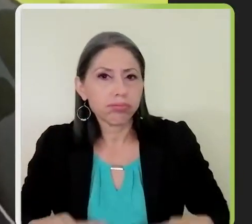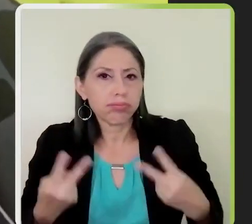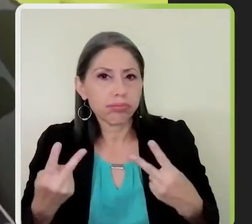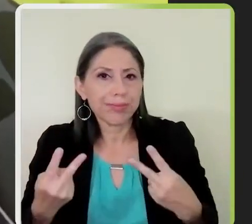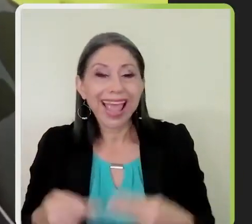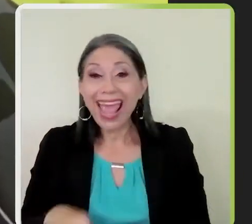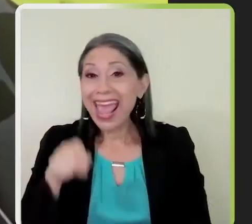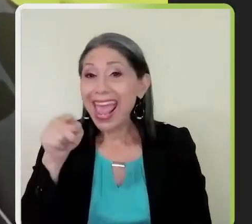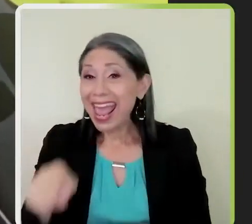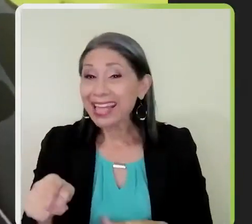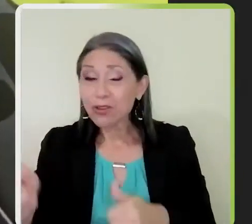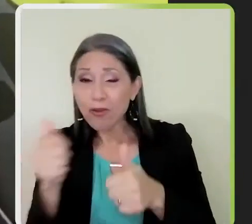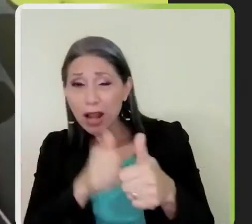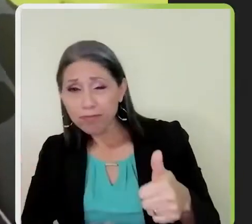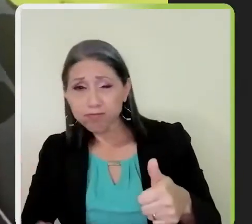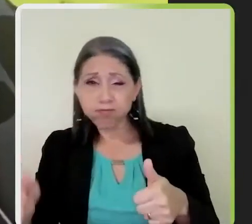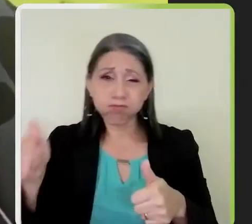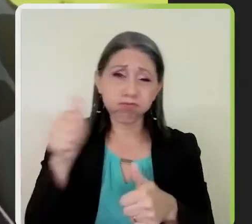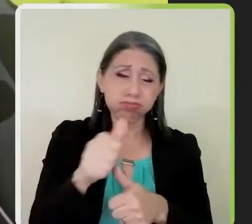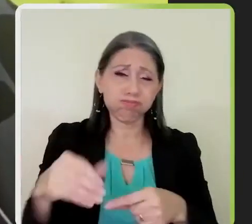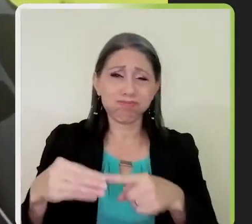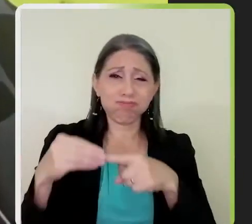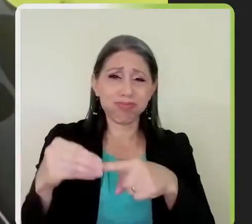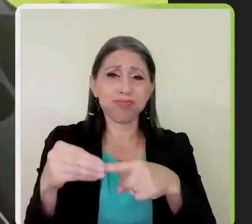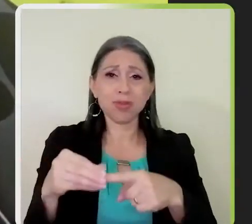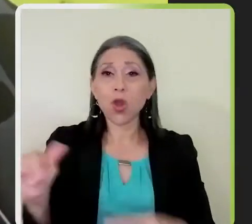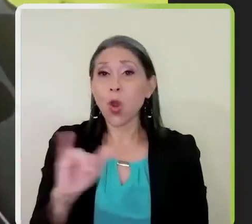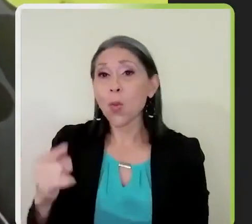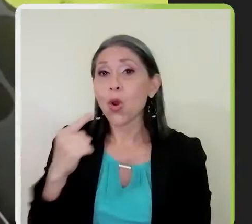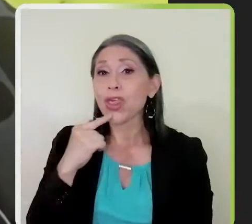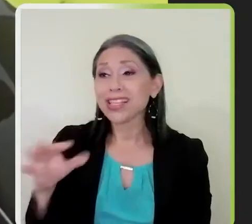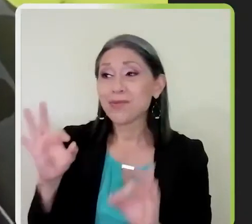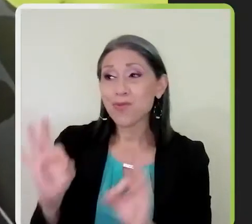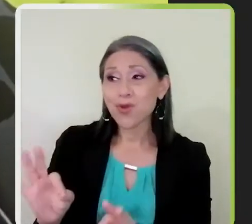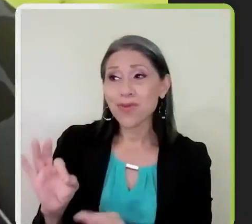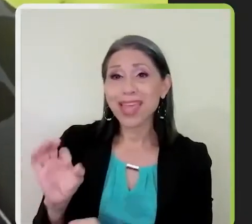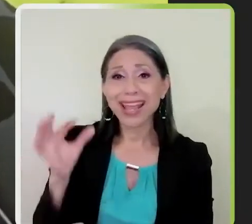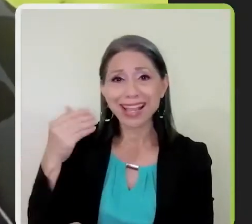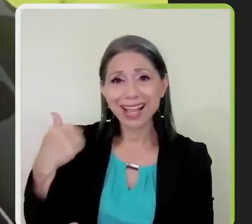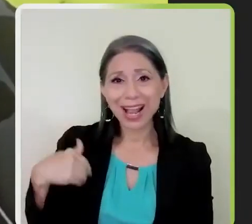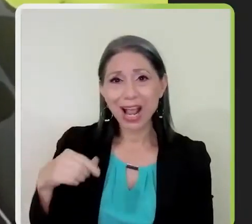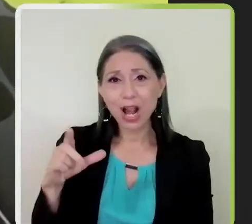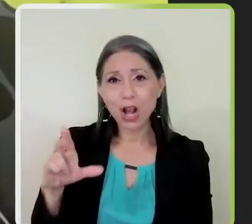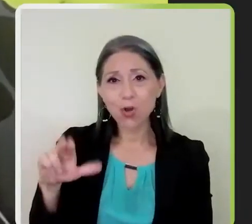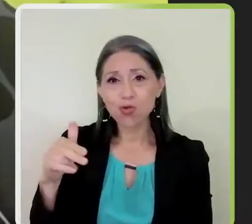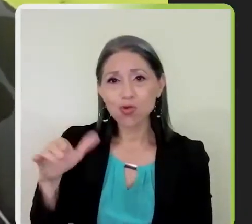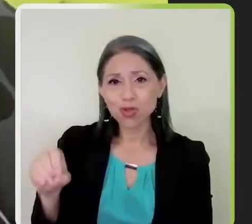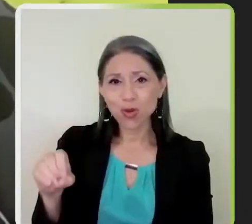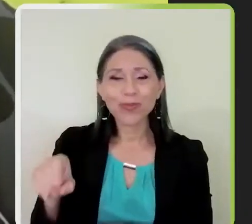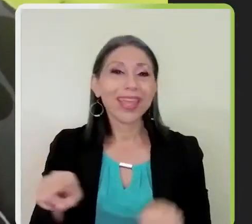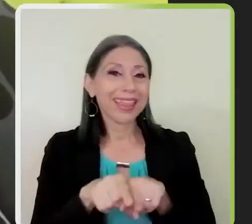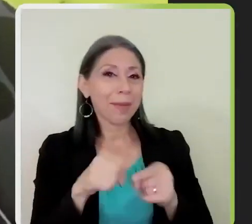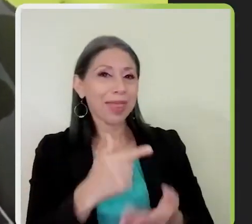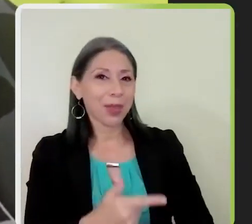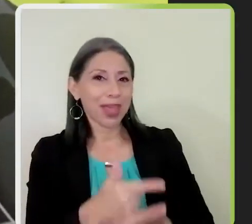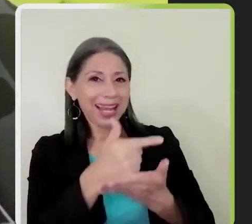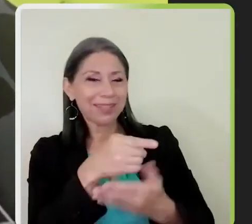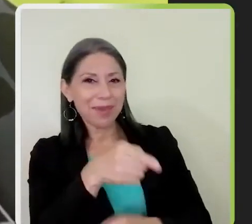esa fue la prioridad que surgió, y Lucho lo dice muy bien, y doña Lisbeth lo inicia a